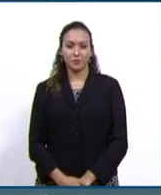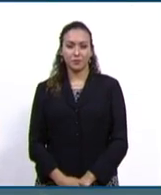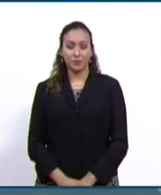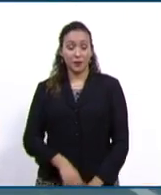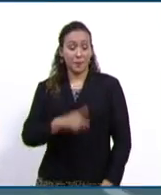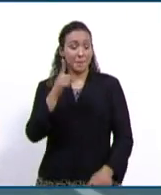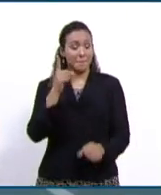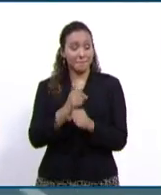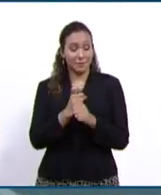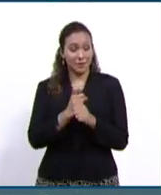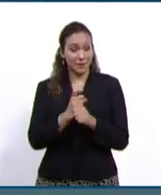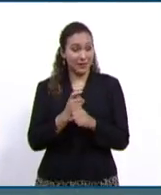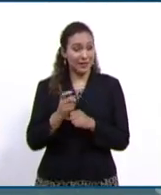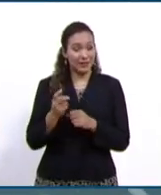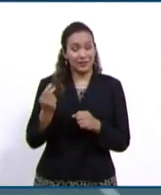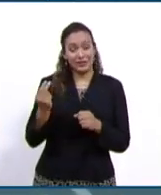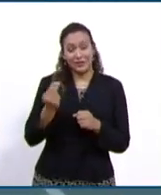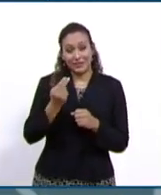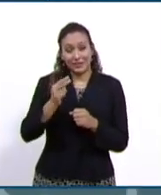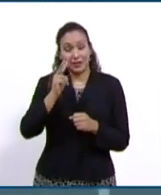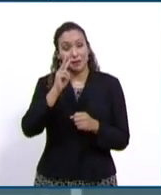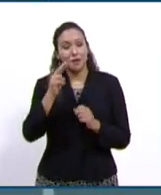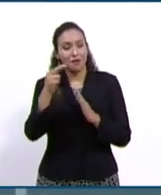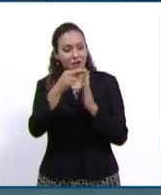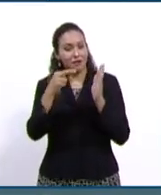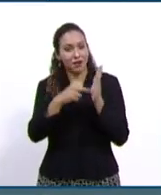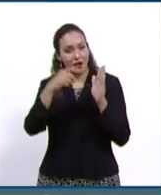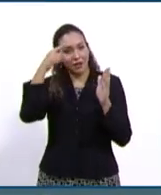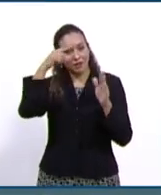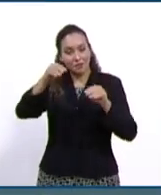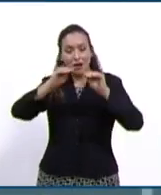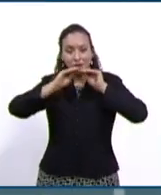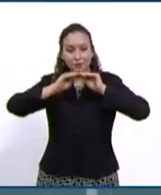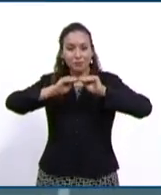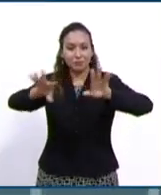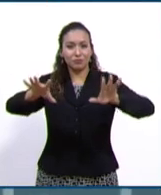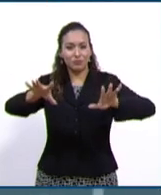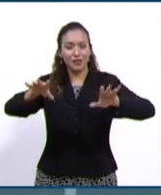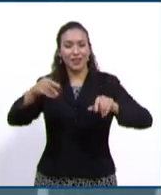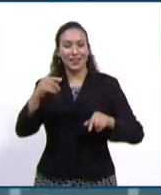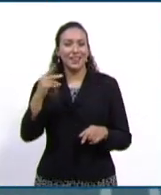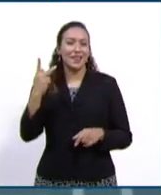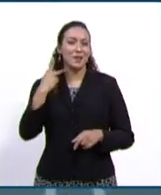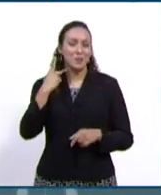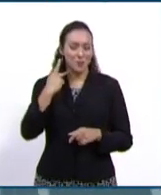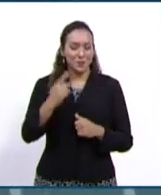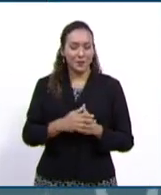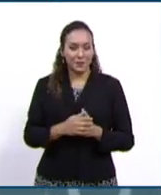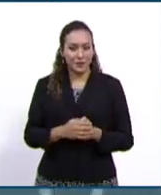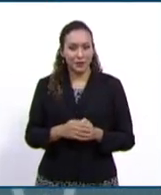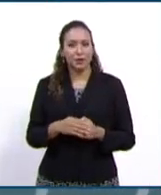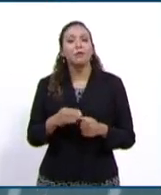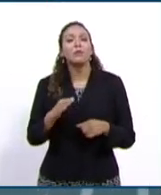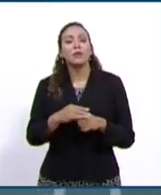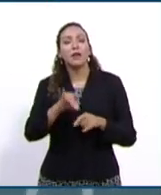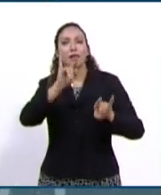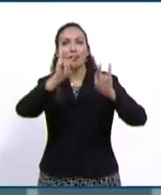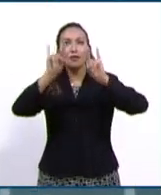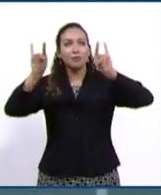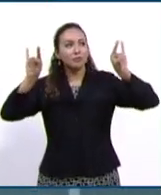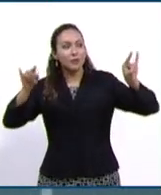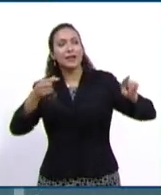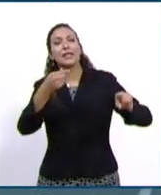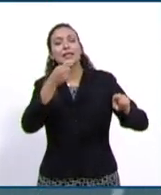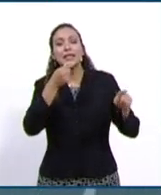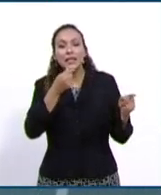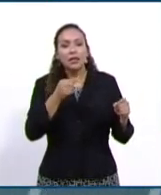Primero, es existente la vulneración a las reglas para la difusión de propaganda en detrimento del interés superior de niñas, niños y